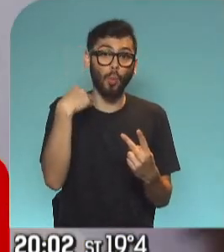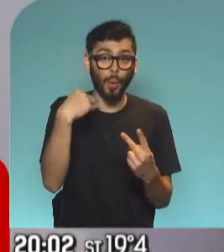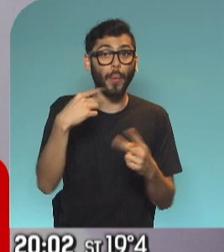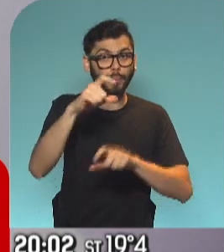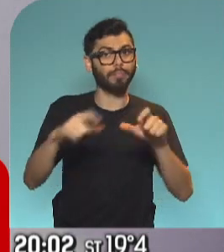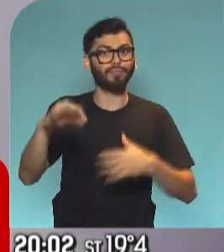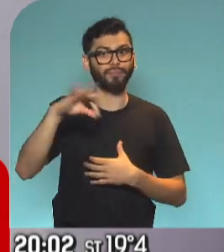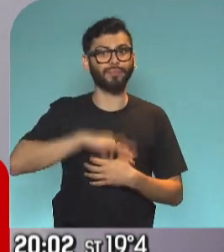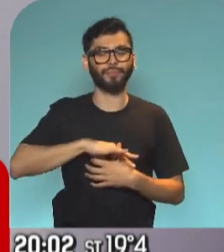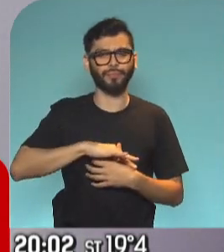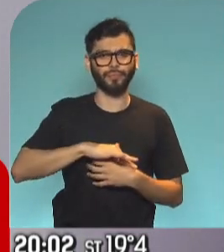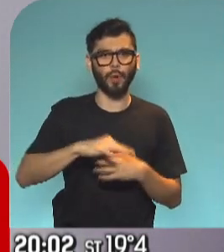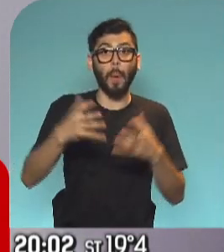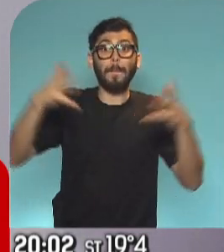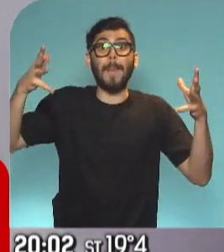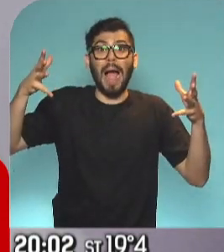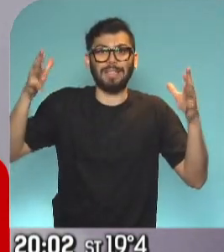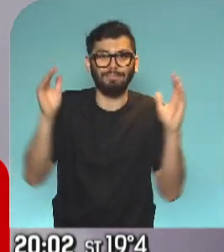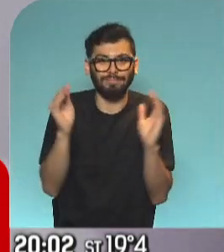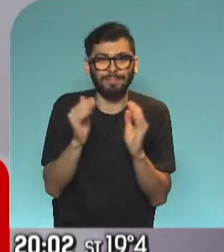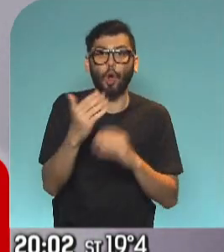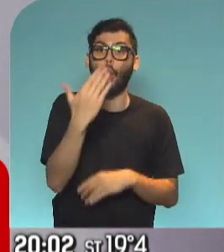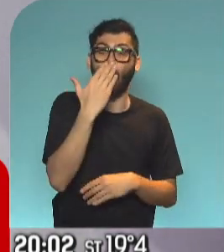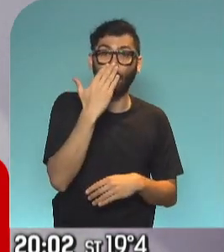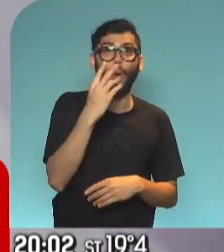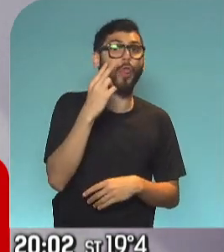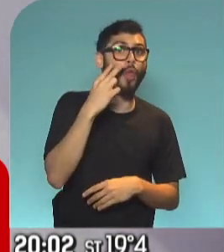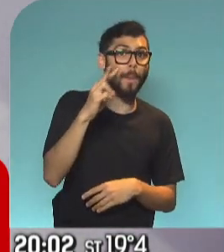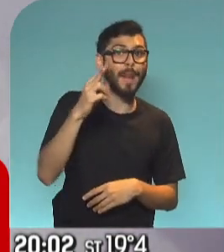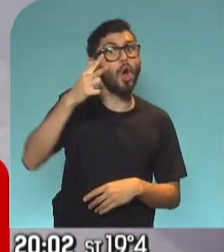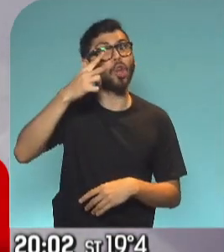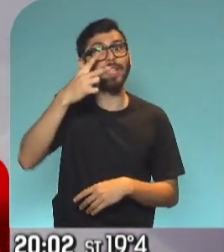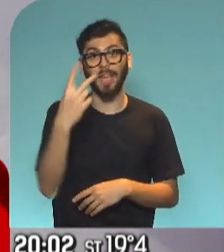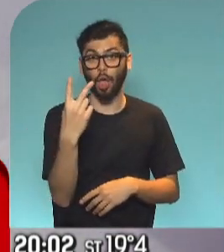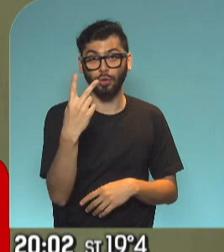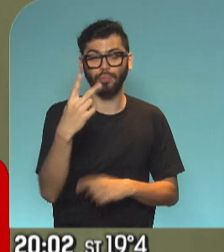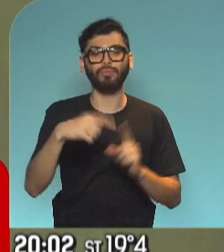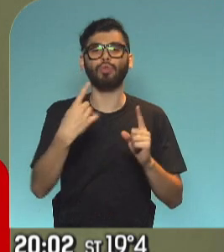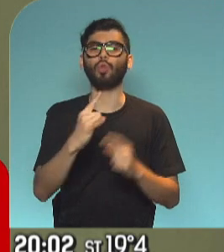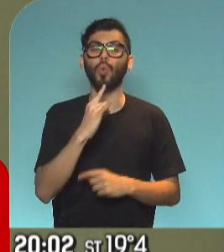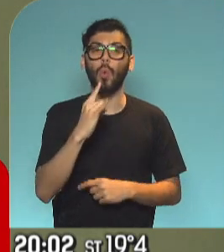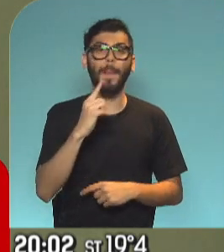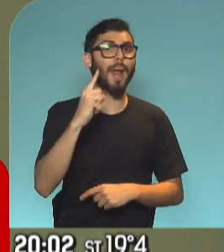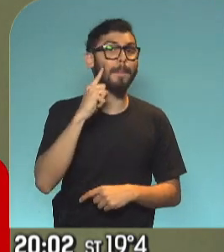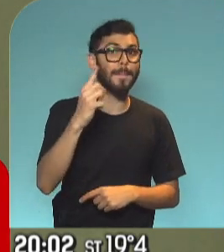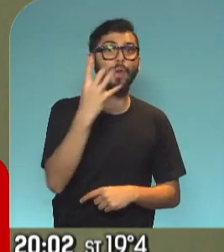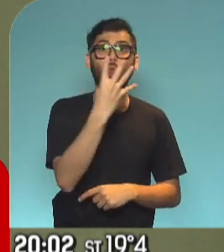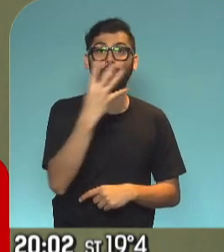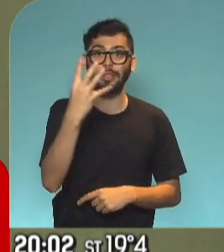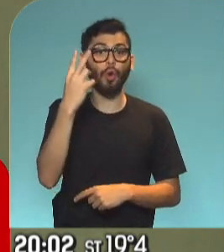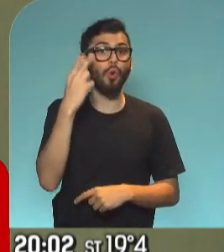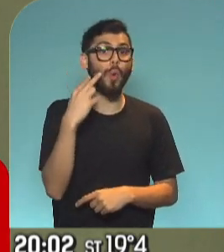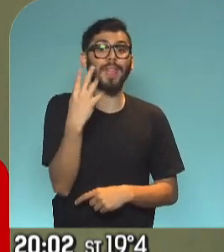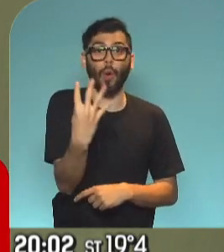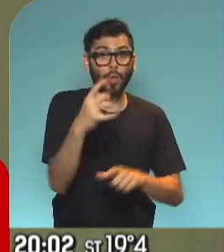2.659 casos. Estamos yendo de mayor a menor, ¿eh? Córdoba, 2.082 casos. Por otra parte, Tucumán registró